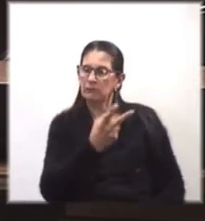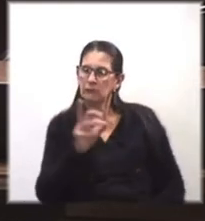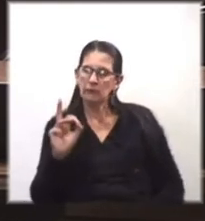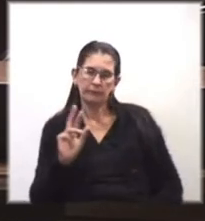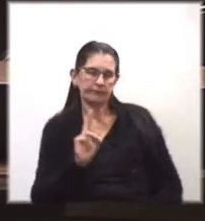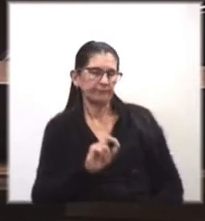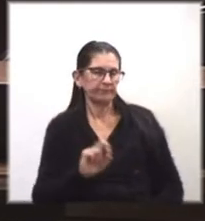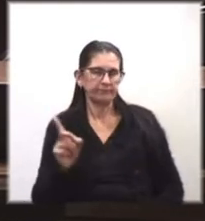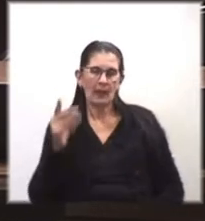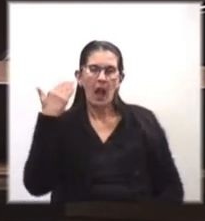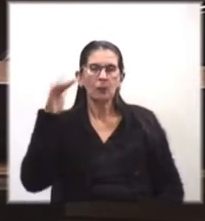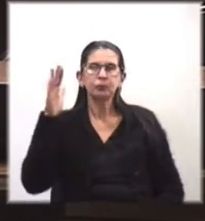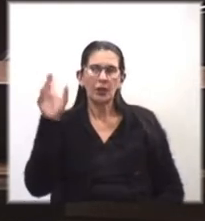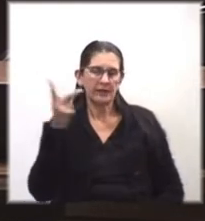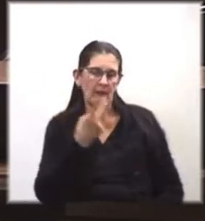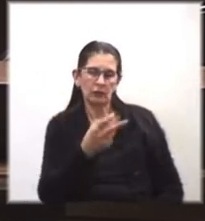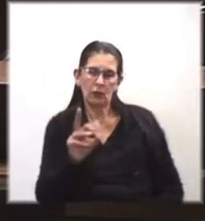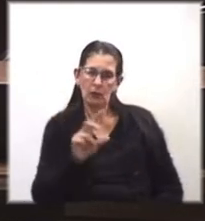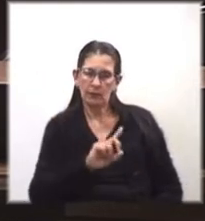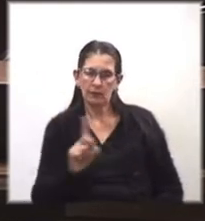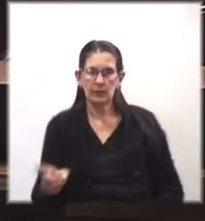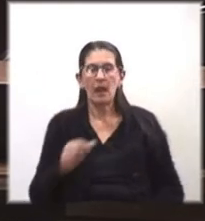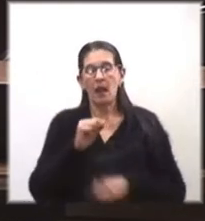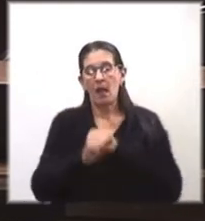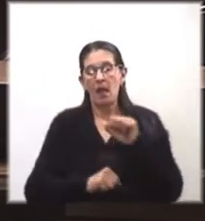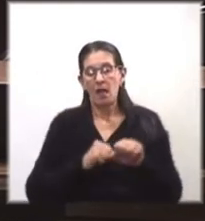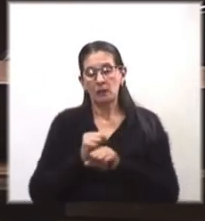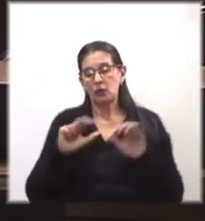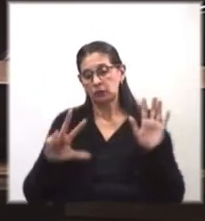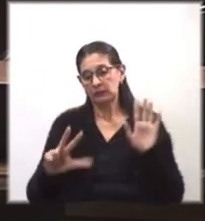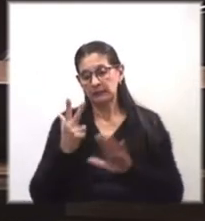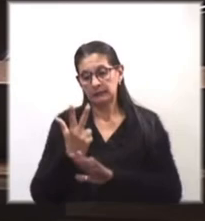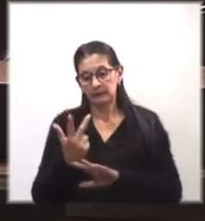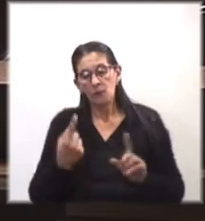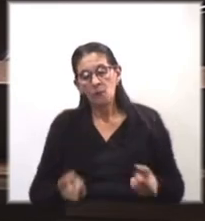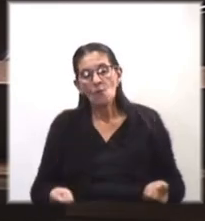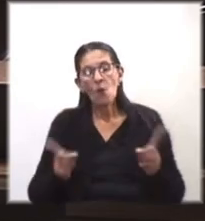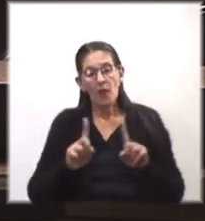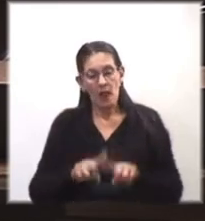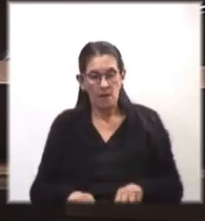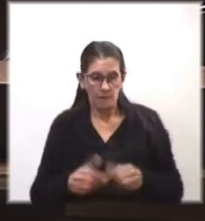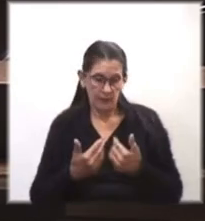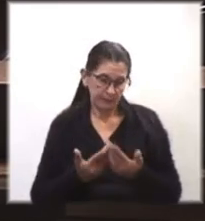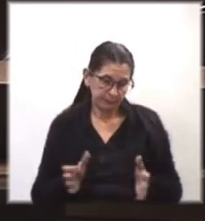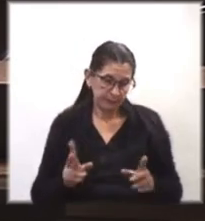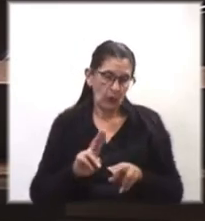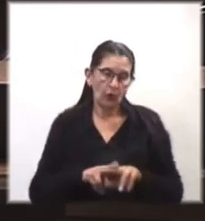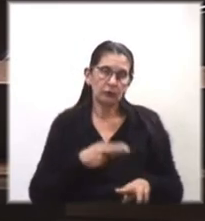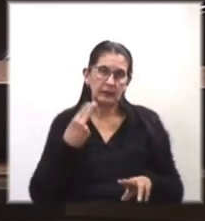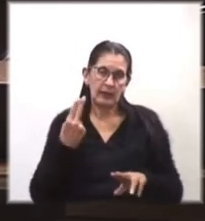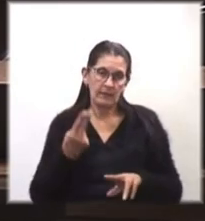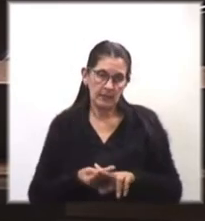de las autoridades. Y en el 83 vuelven a intentarlo, ya